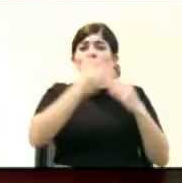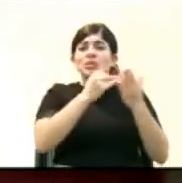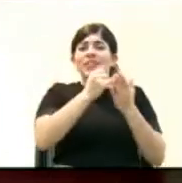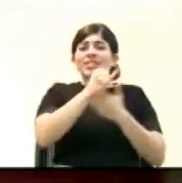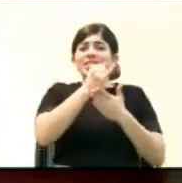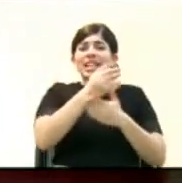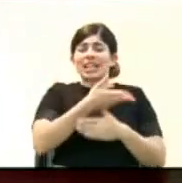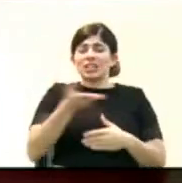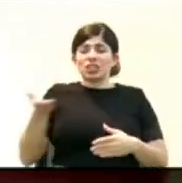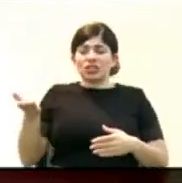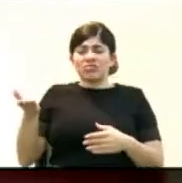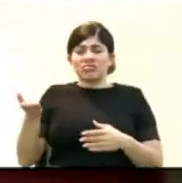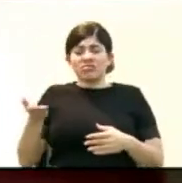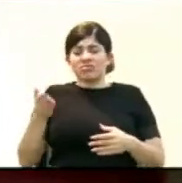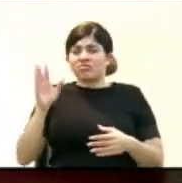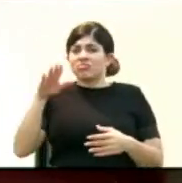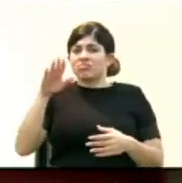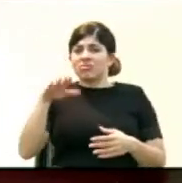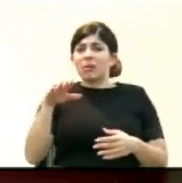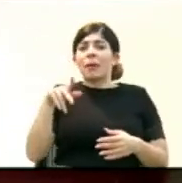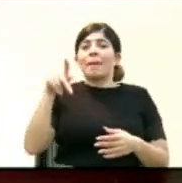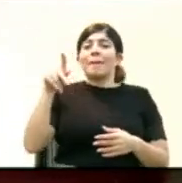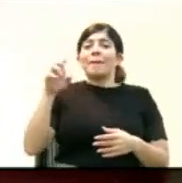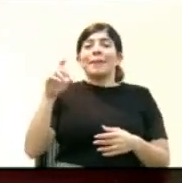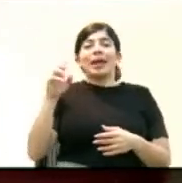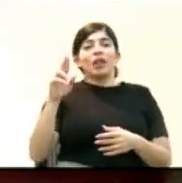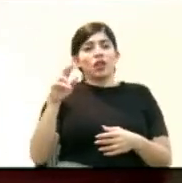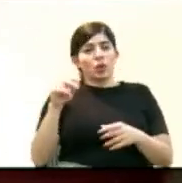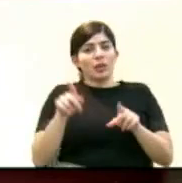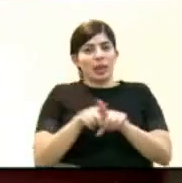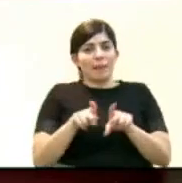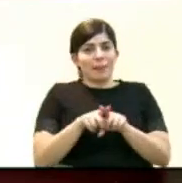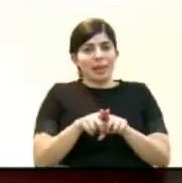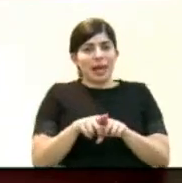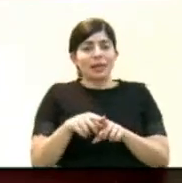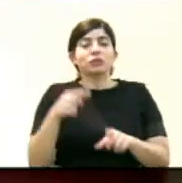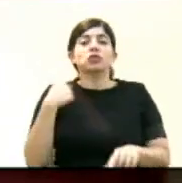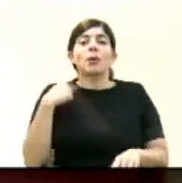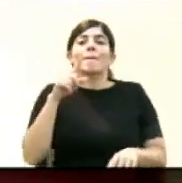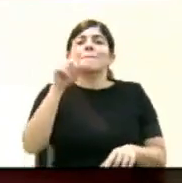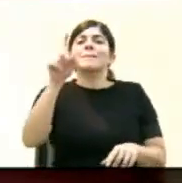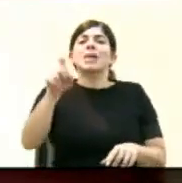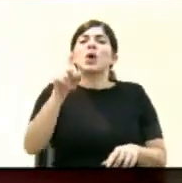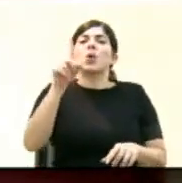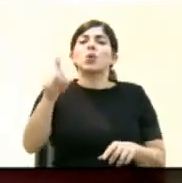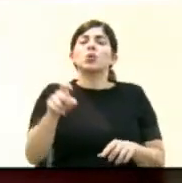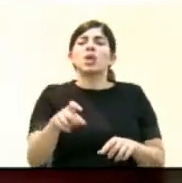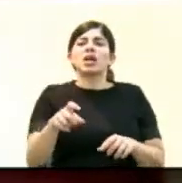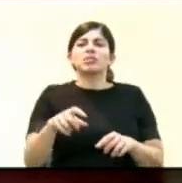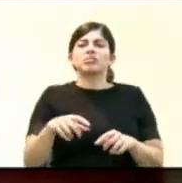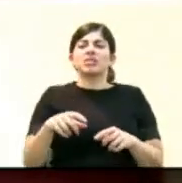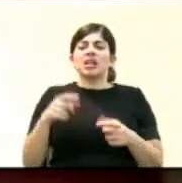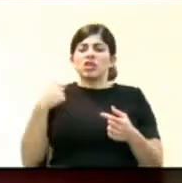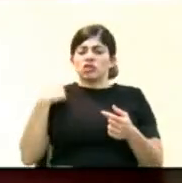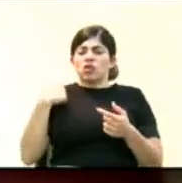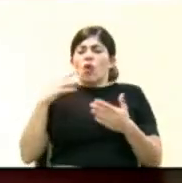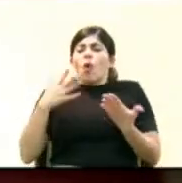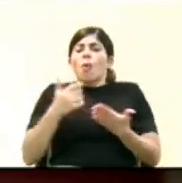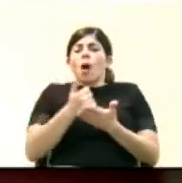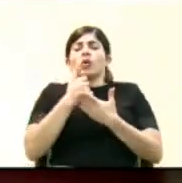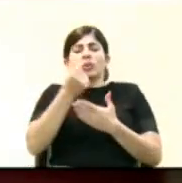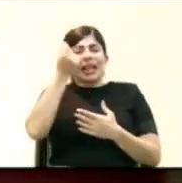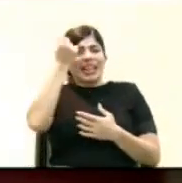investigación? Don Pedro, para usted también, en ese sentido, las preguntas van hasta dónde entender